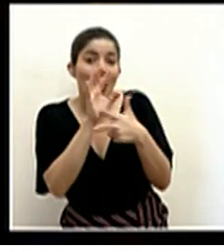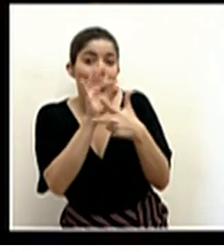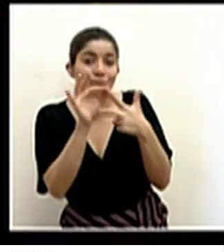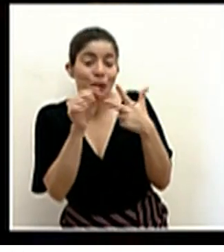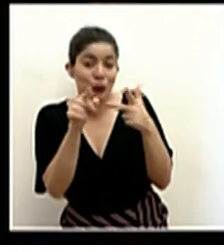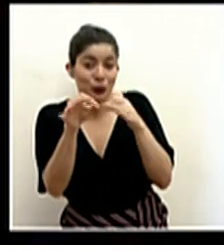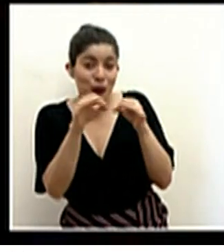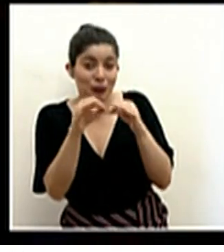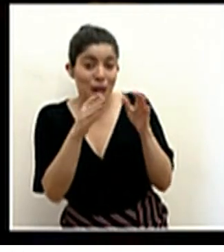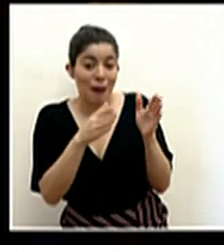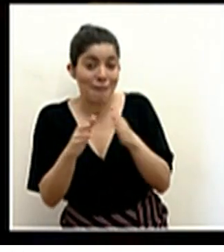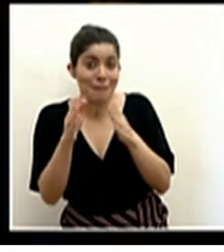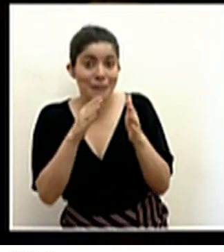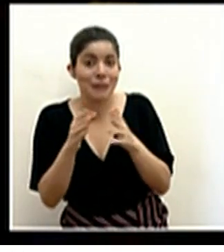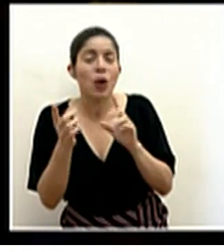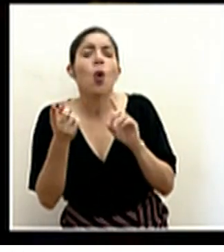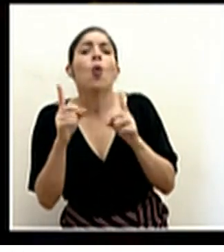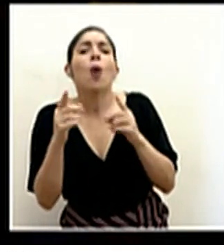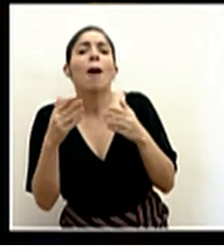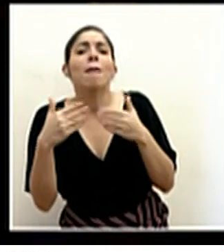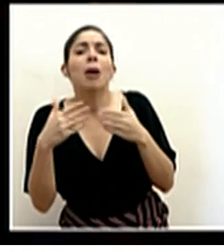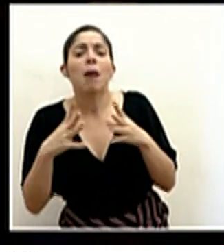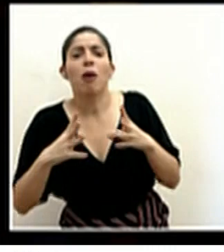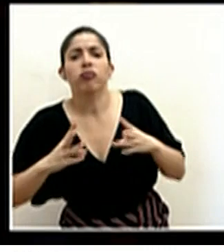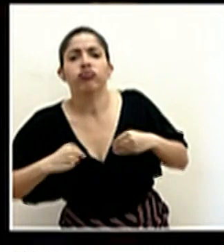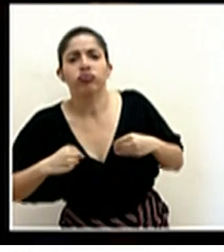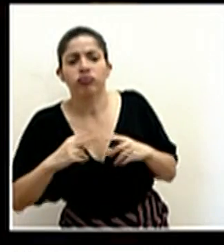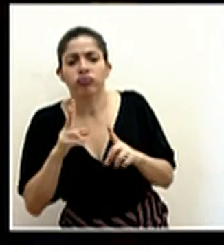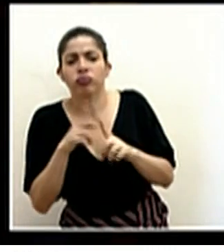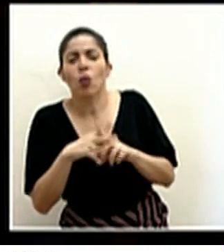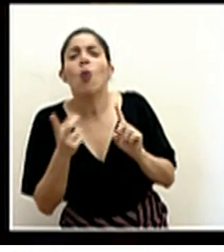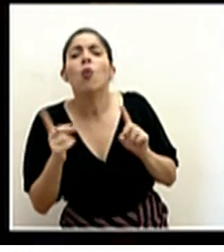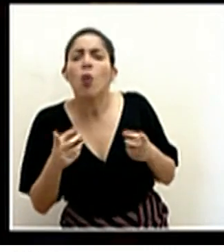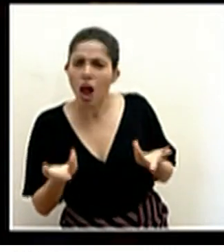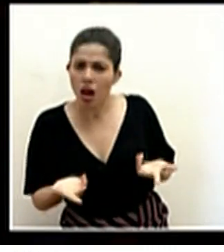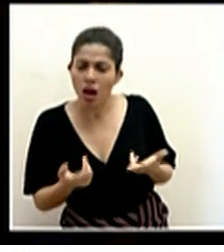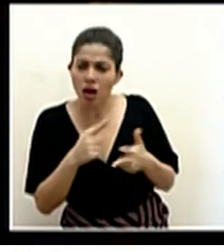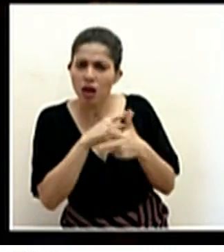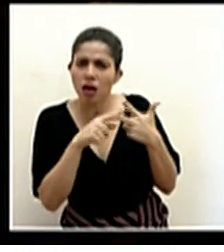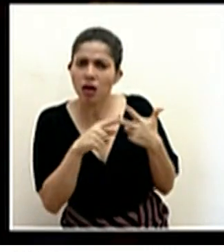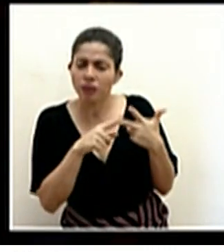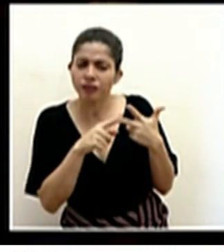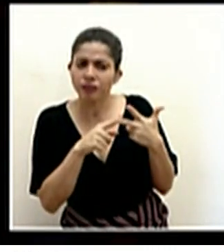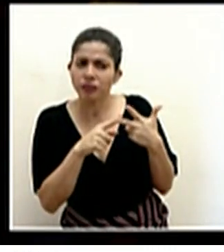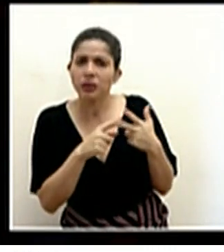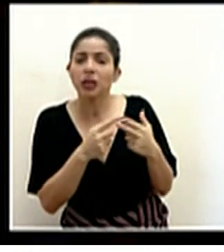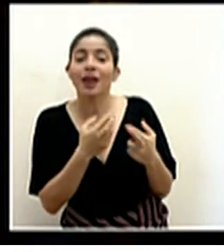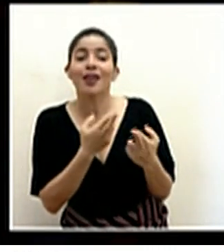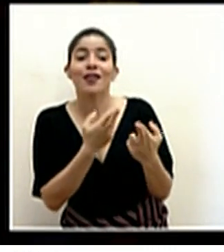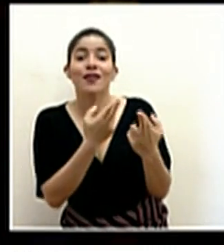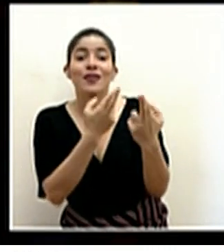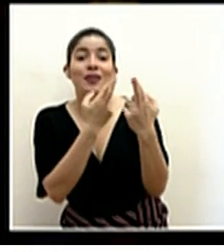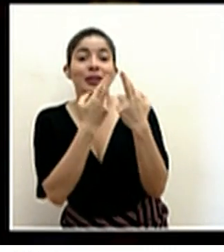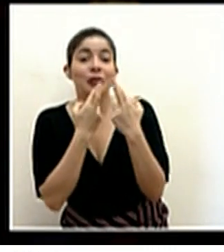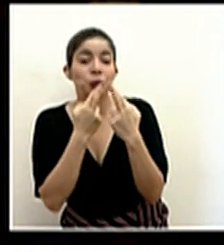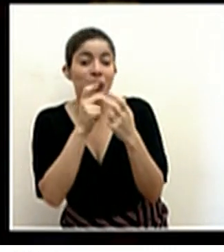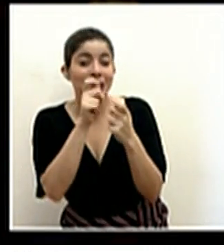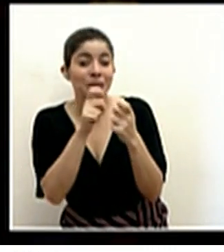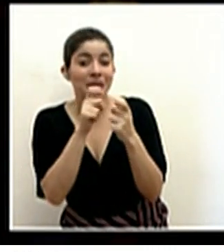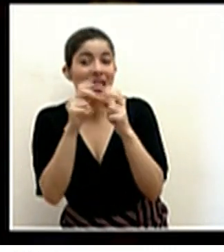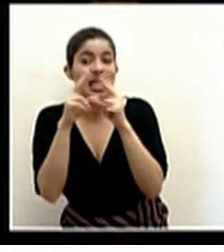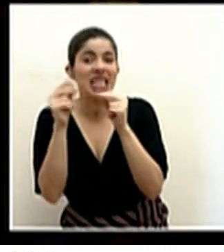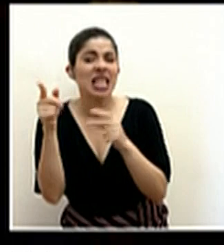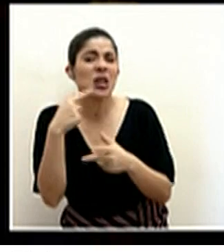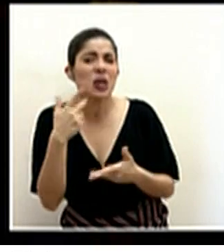explicó en el plan piloto es la que asumió Panamá y va a estar aplicando ¿cuál es la respuesta específica que ha dado